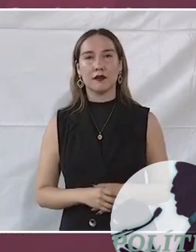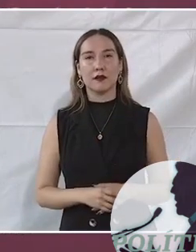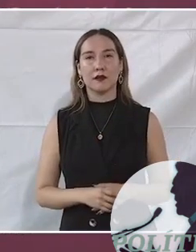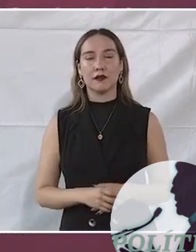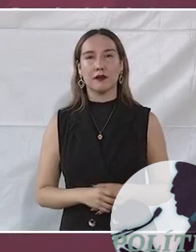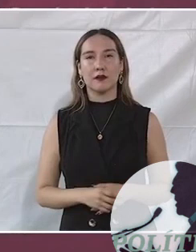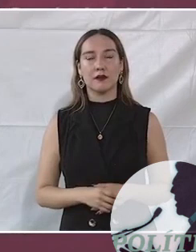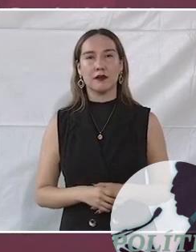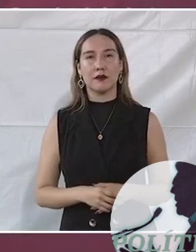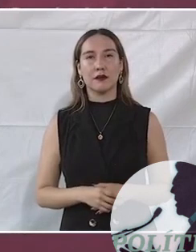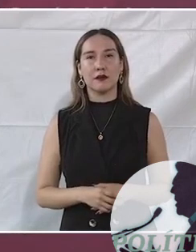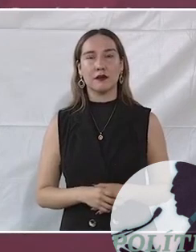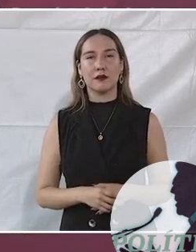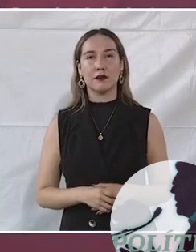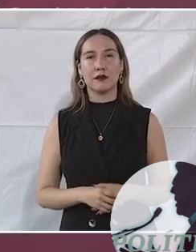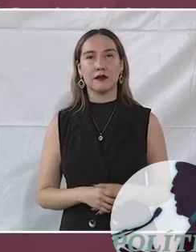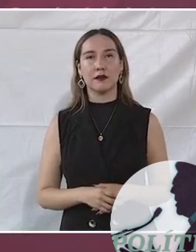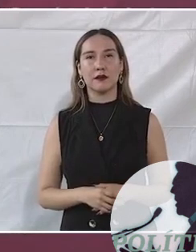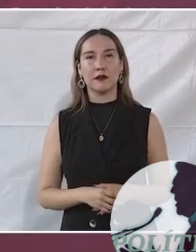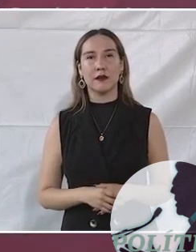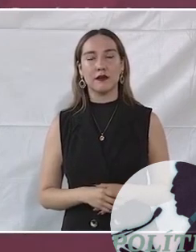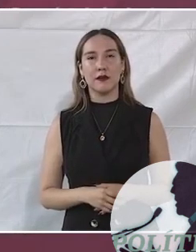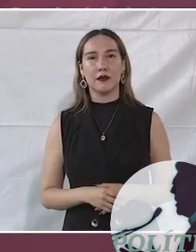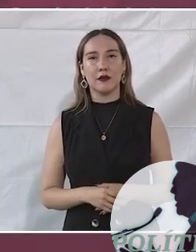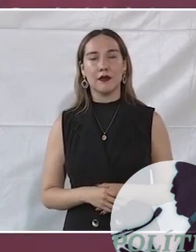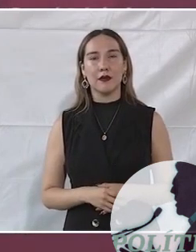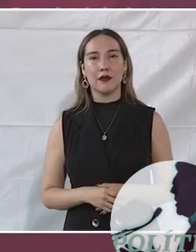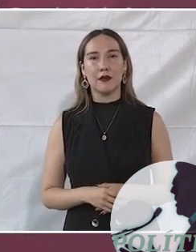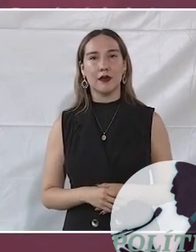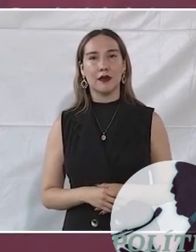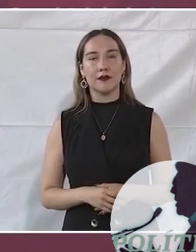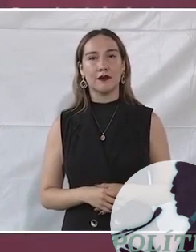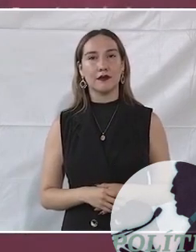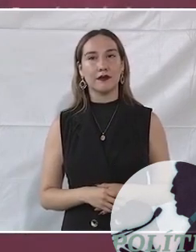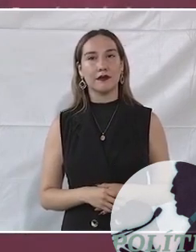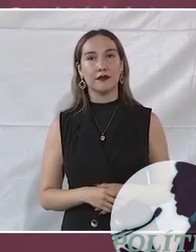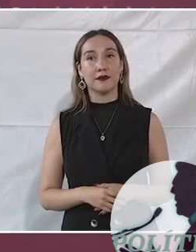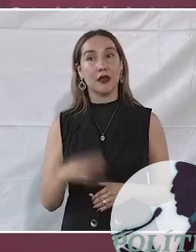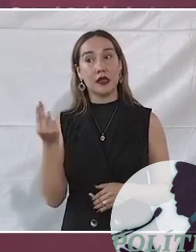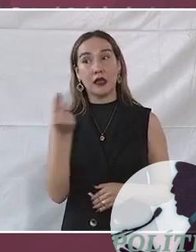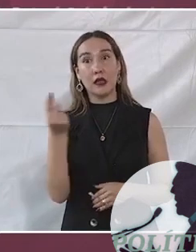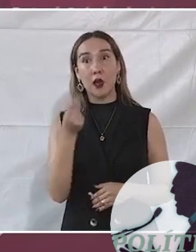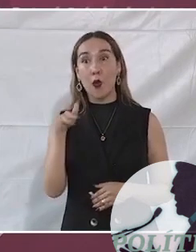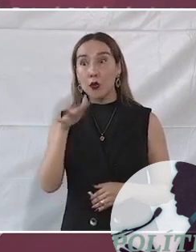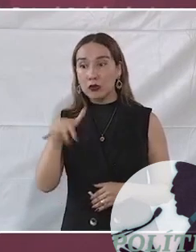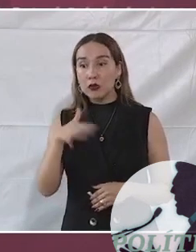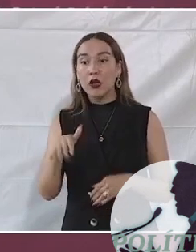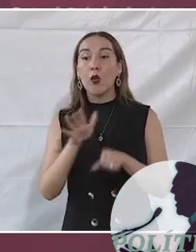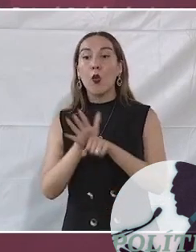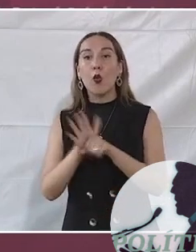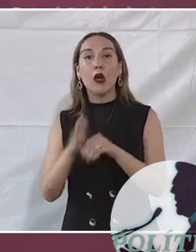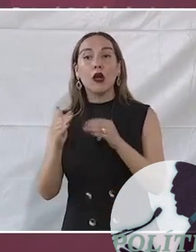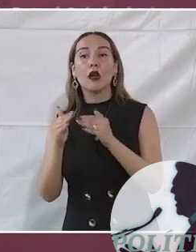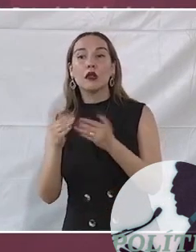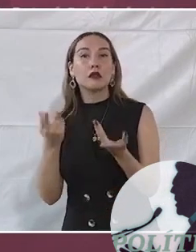comentaba el señor, que ya buscaran dónde irse,